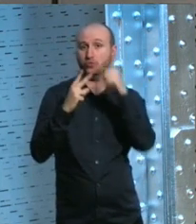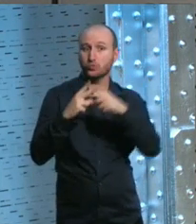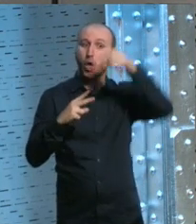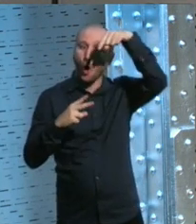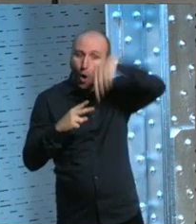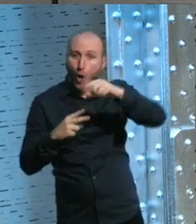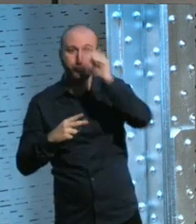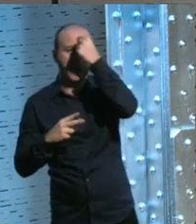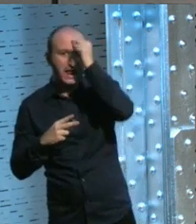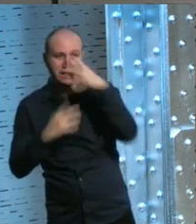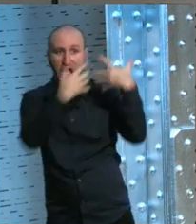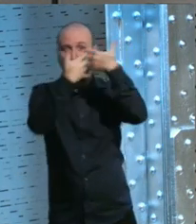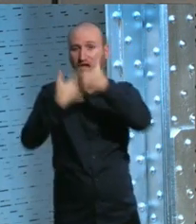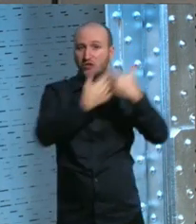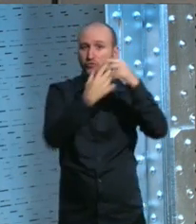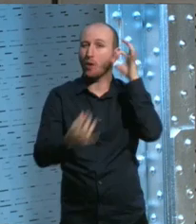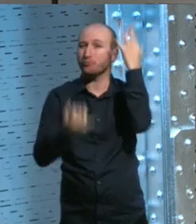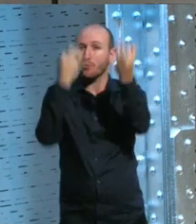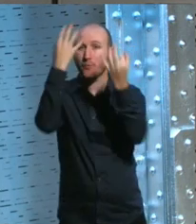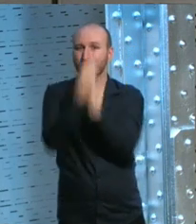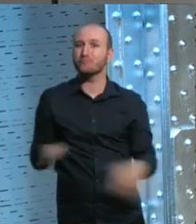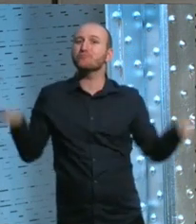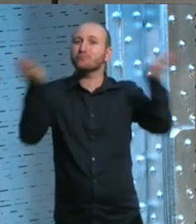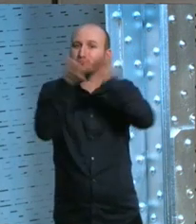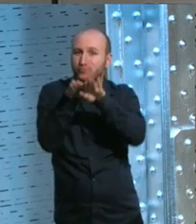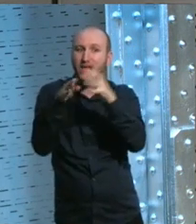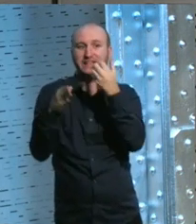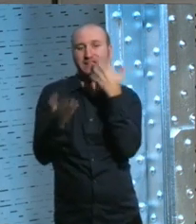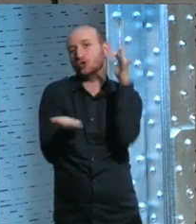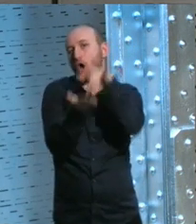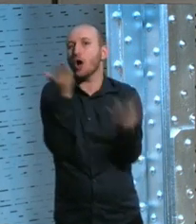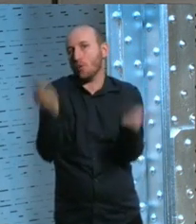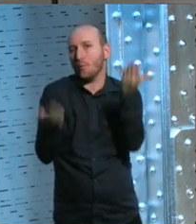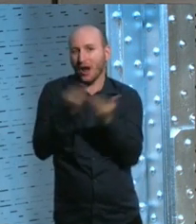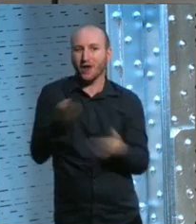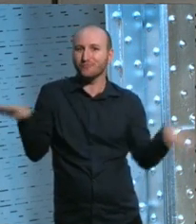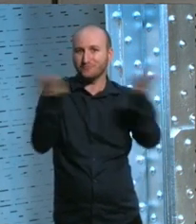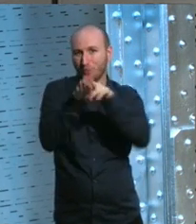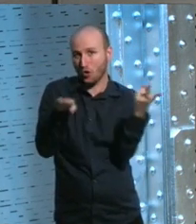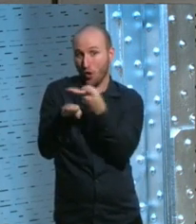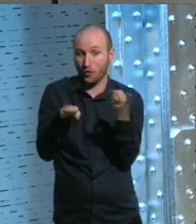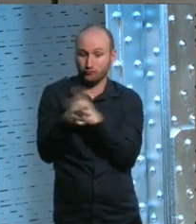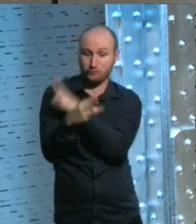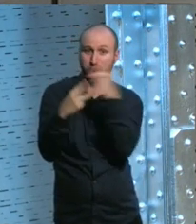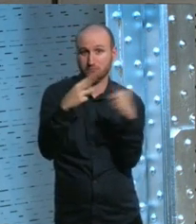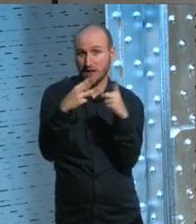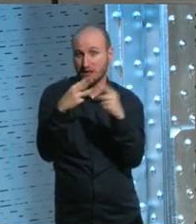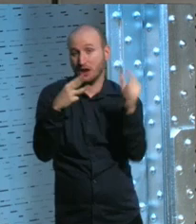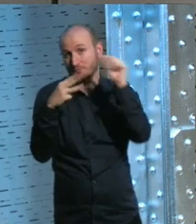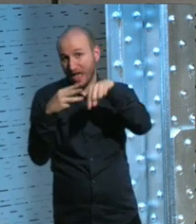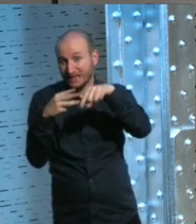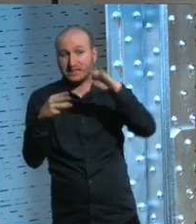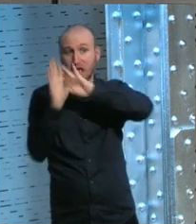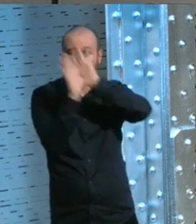innovación en India como en Estados Unidos cuando se hace estudios de comparación. Y tercero, que es un punto al cual